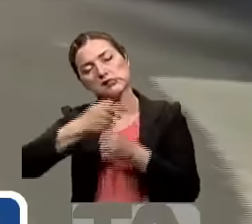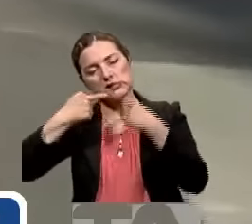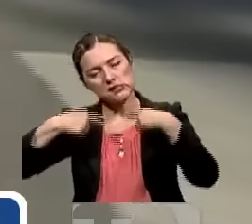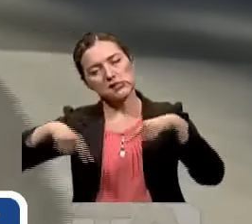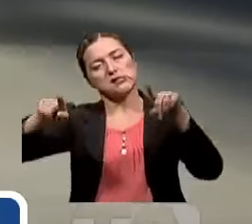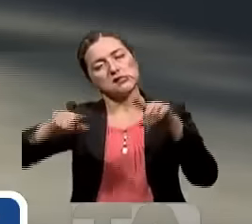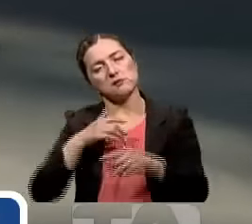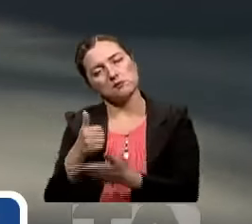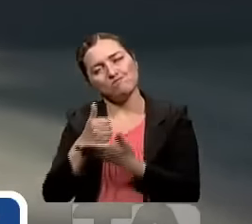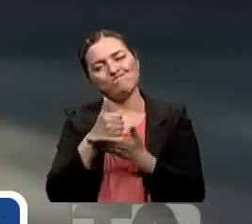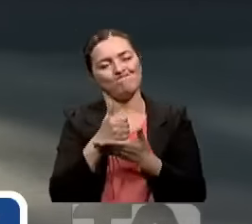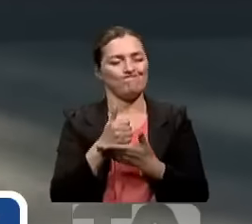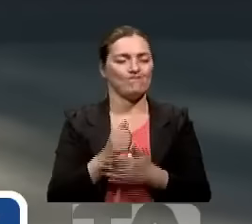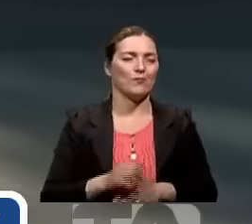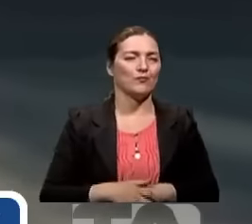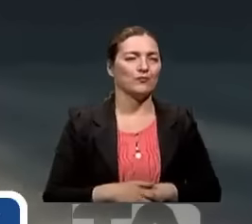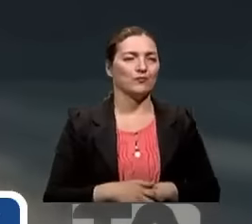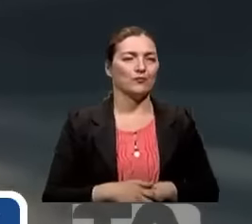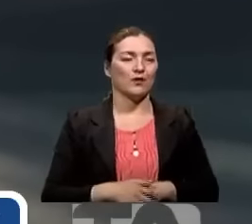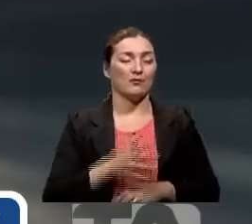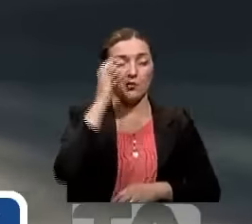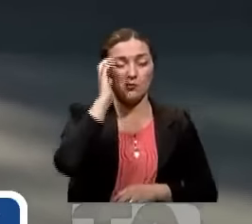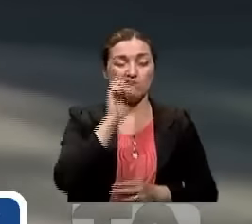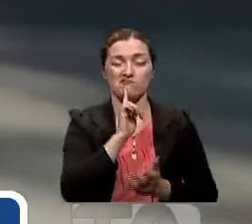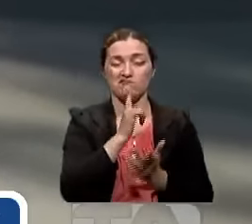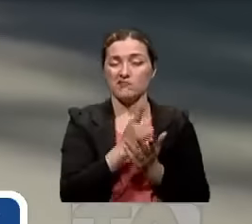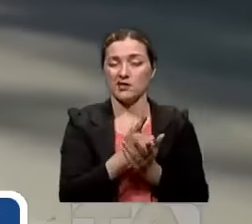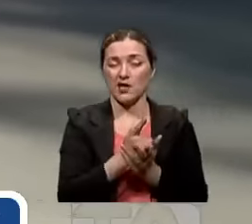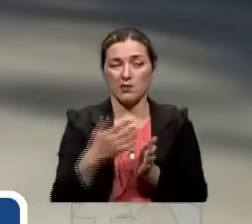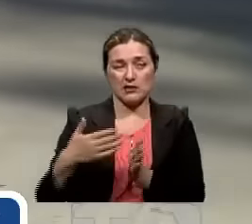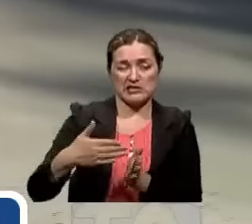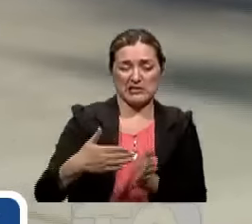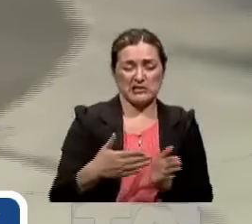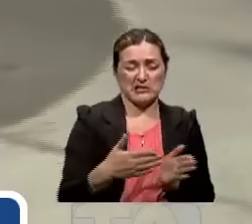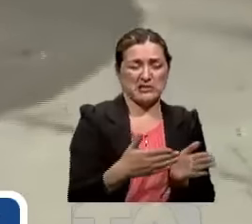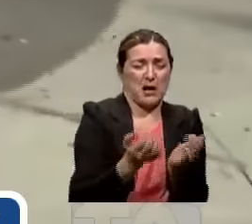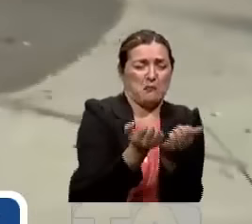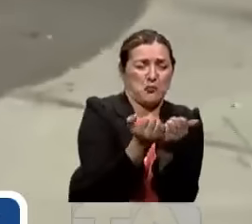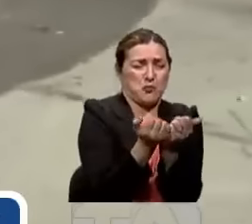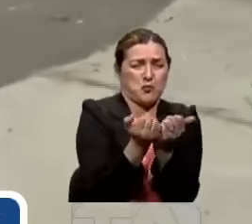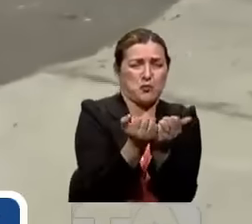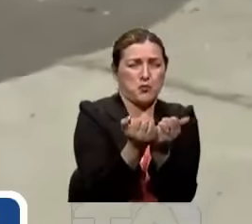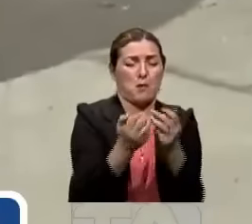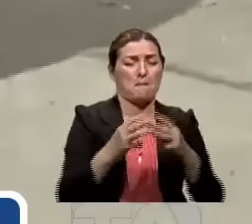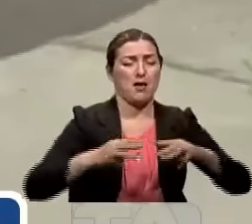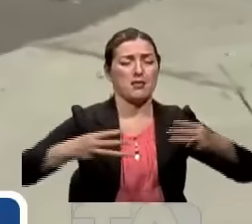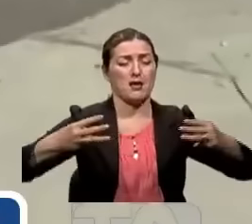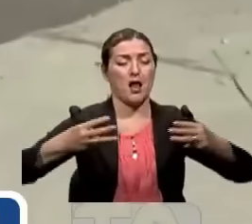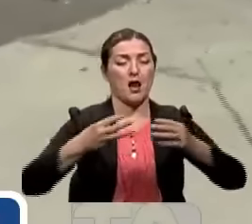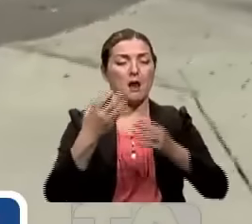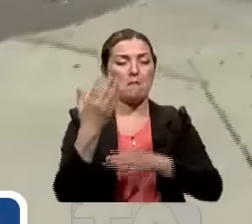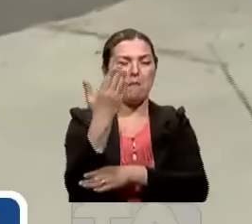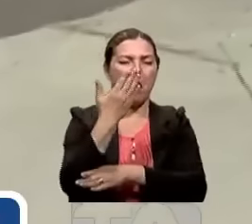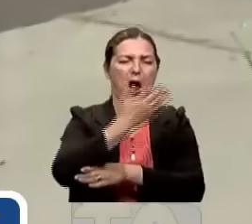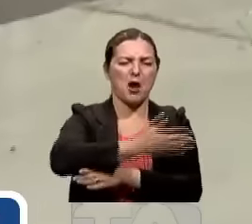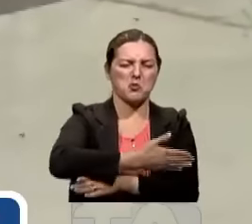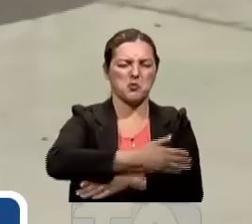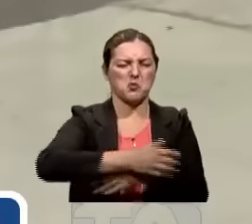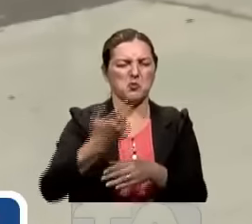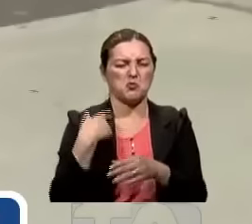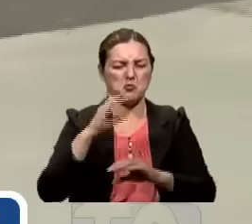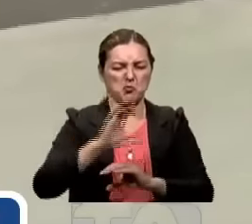preocupante la situación, ya que la vía es un poco estrecha y obviamente este material, los palos, los bloques que están ahí, obviamente